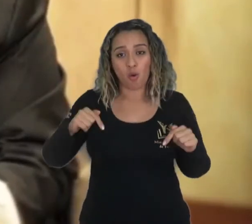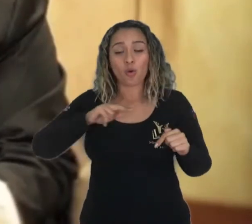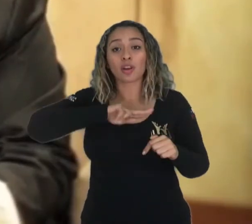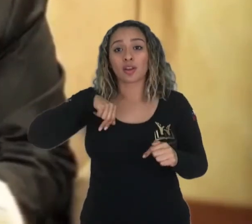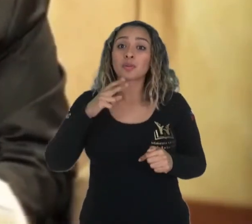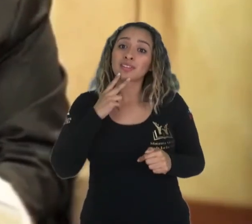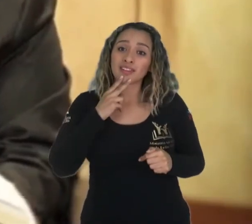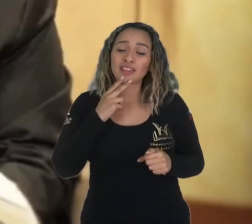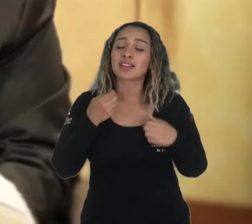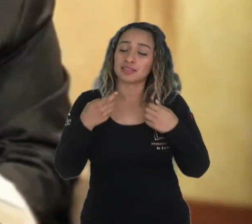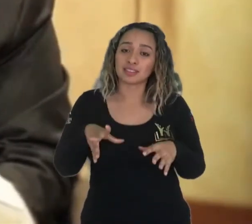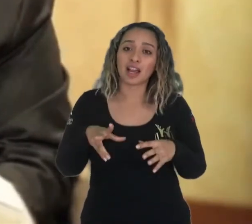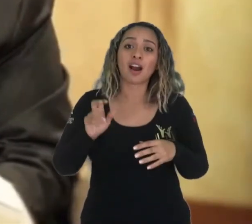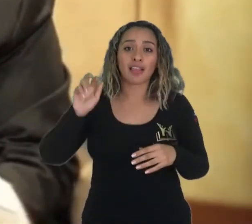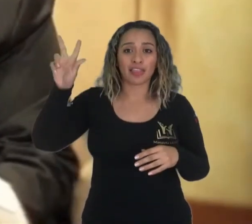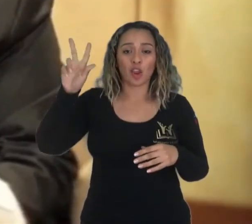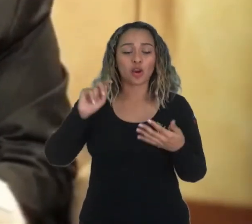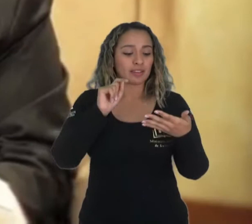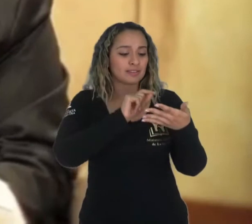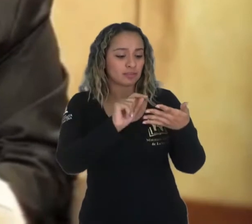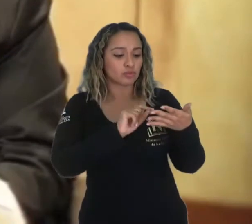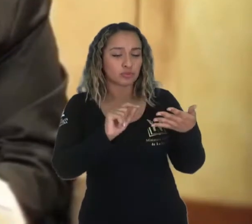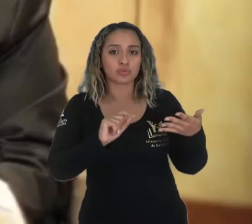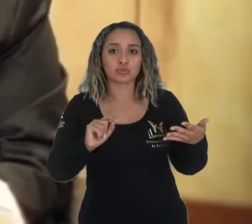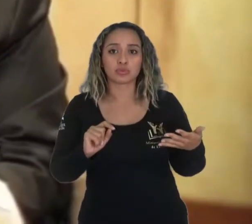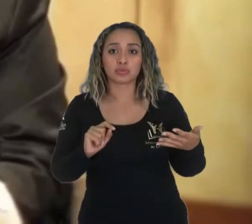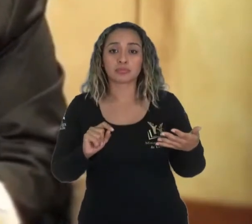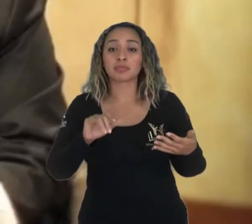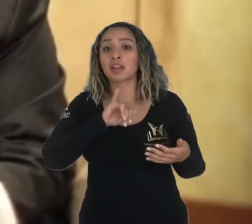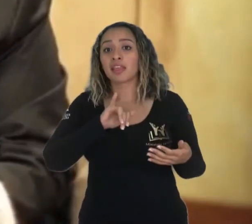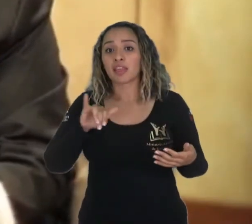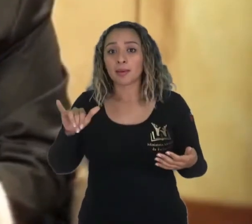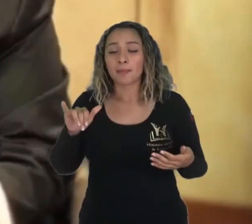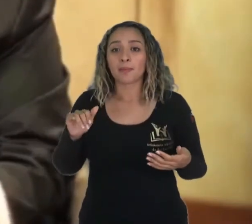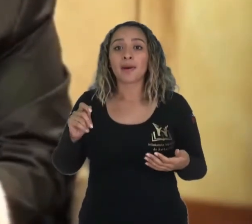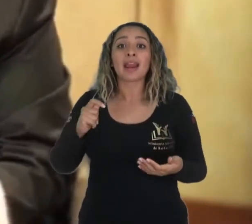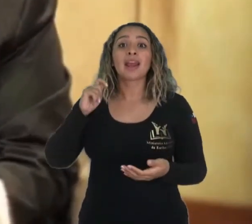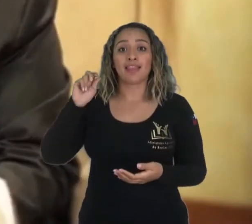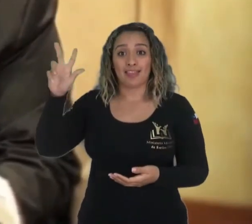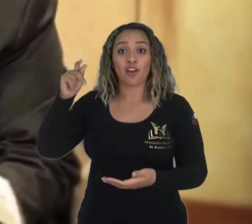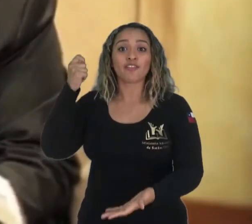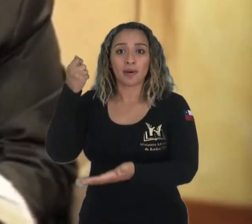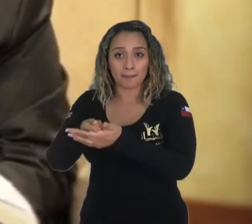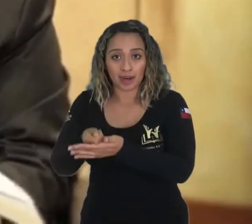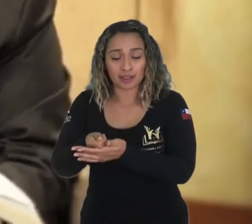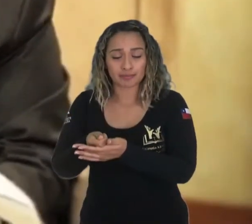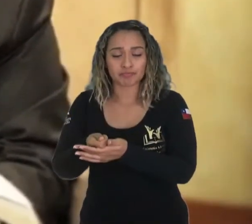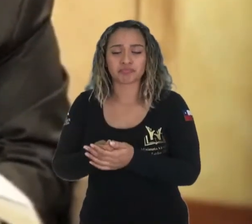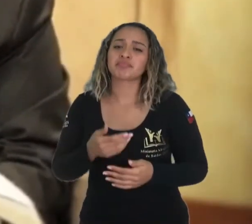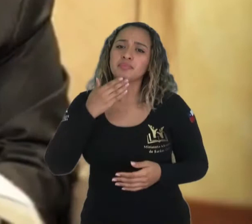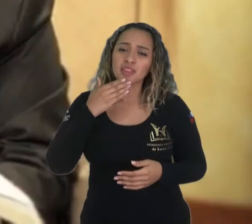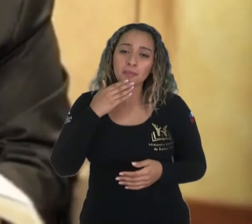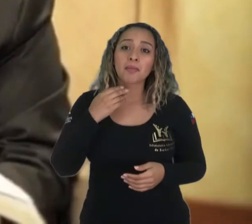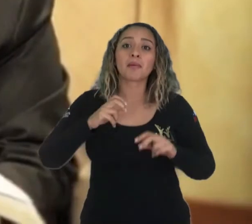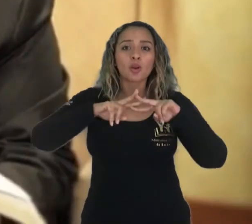días El juicio ejecutivo será la paga final Pero habrá un juicio de revisión La Biblia